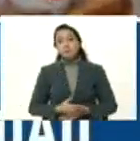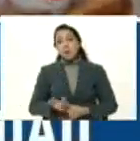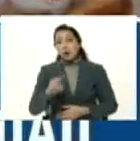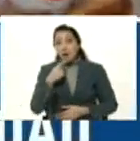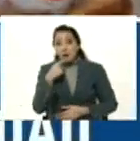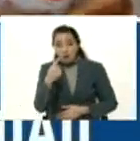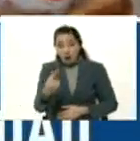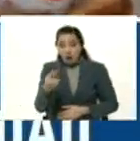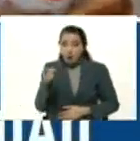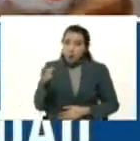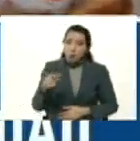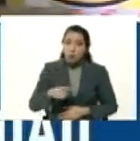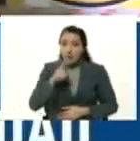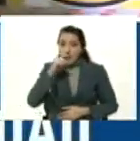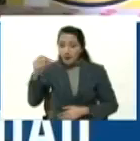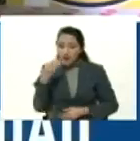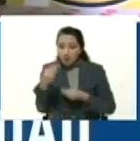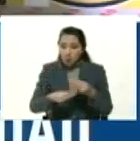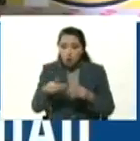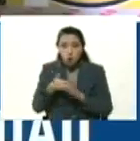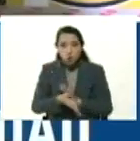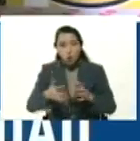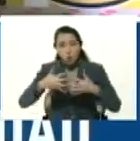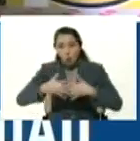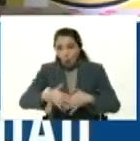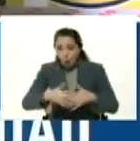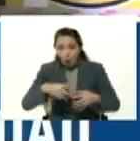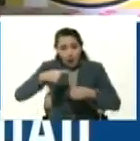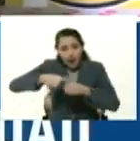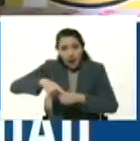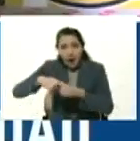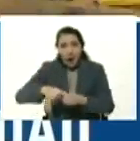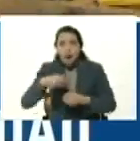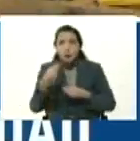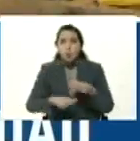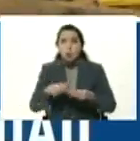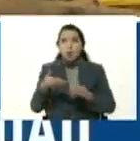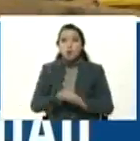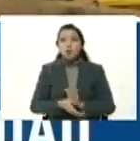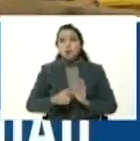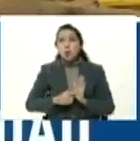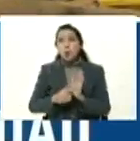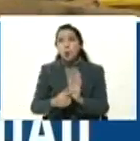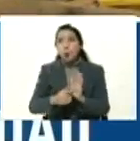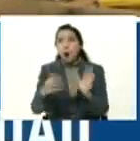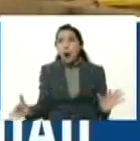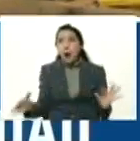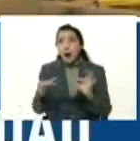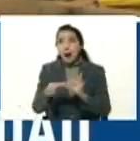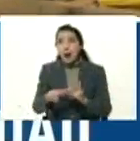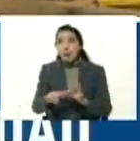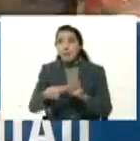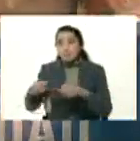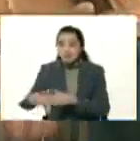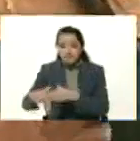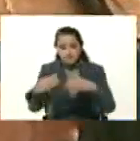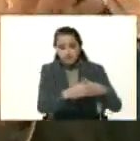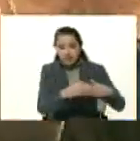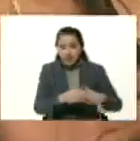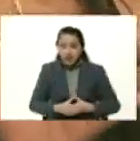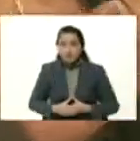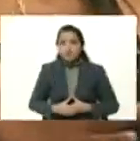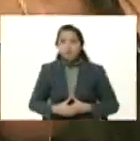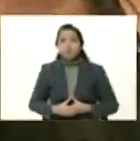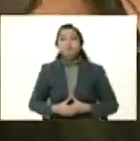es que efectivamente estos circuitos de embutido están muy asociados a integraciones verticales. A lo mejor no todos, pero